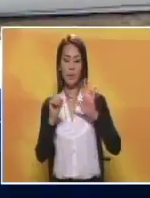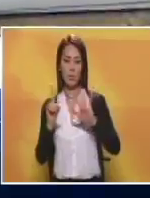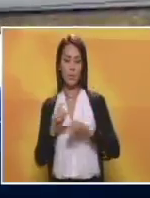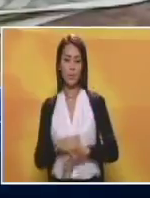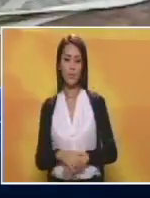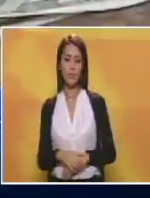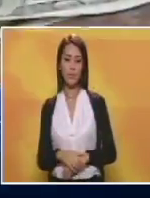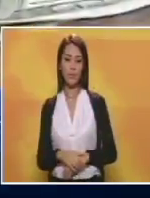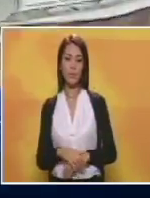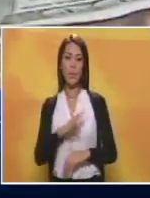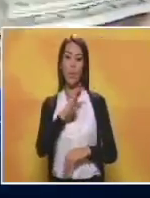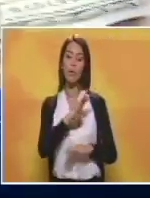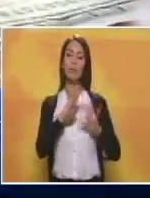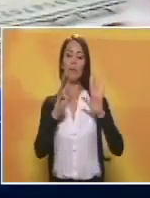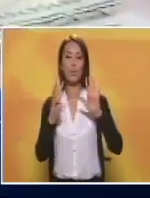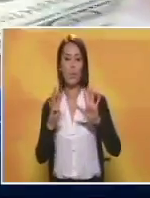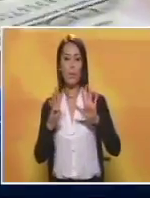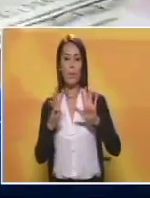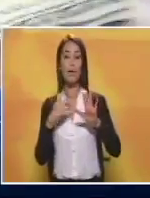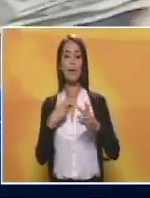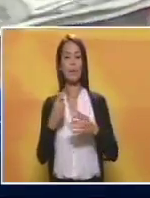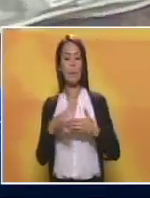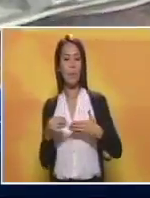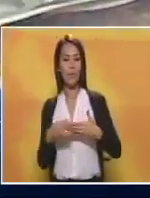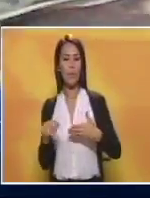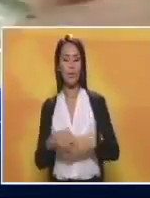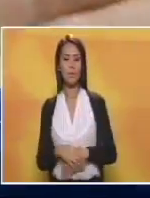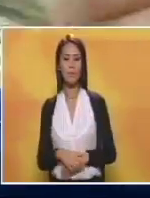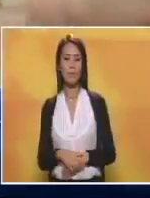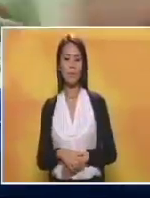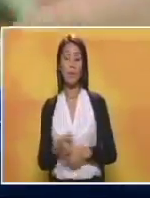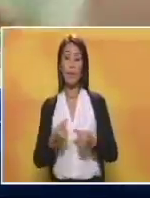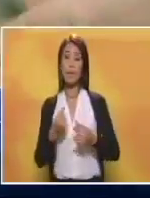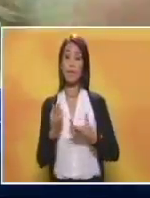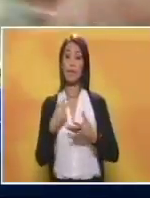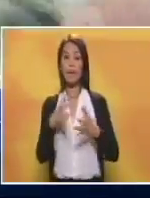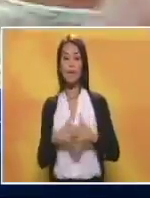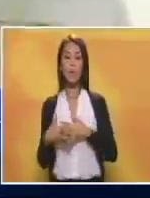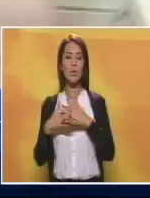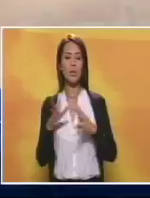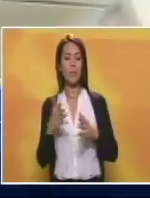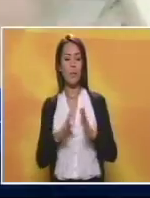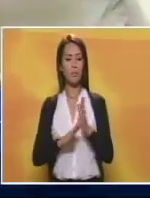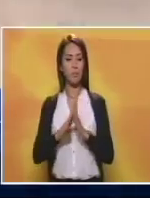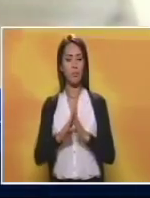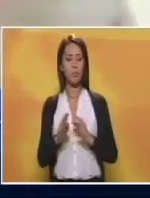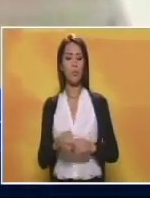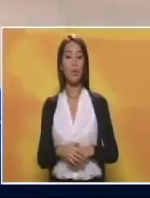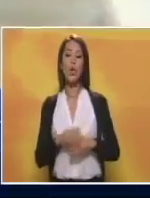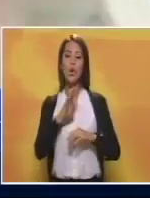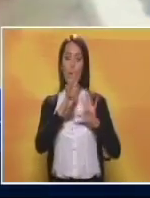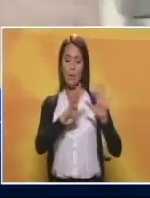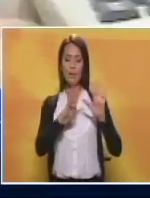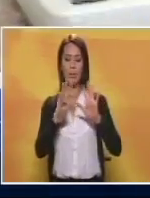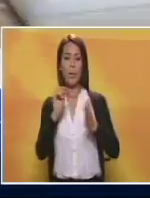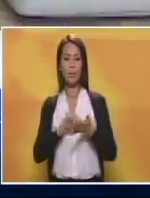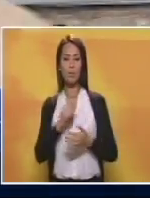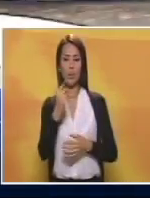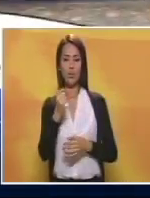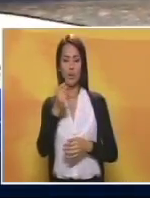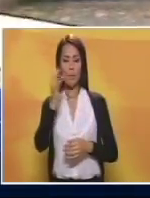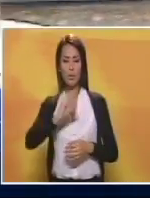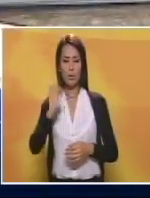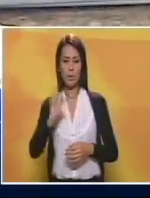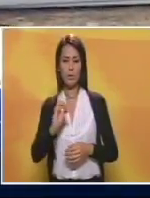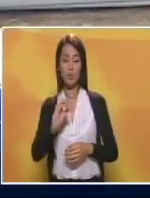decir, 49.777 por dólar. La divisa estadounidense se ha incrementado a 99.11%. El Banco